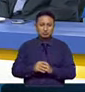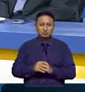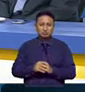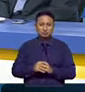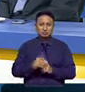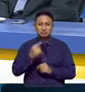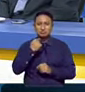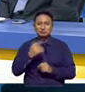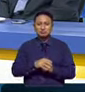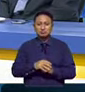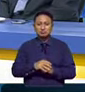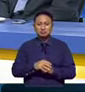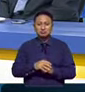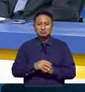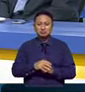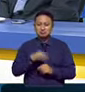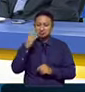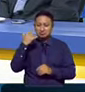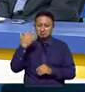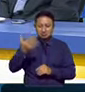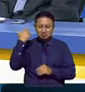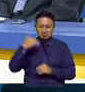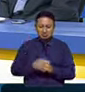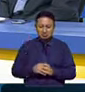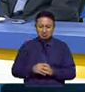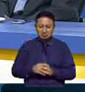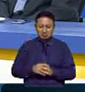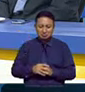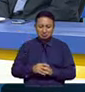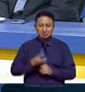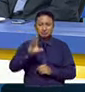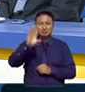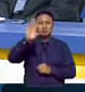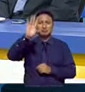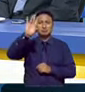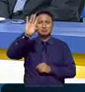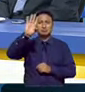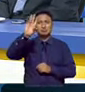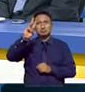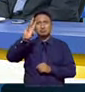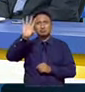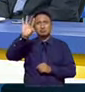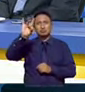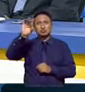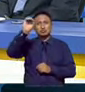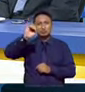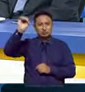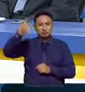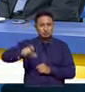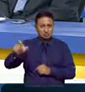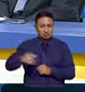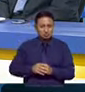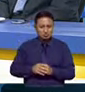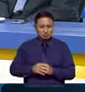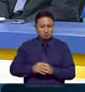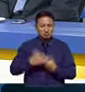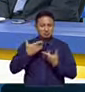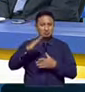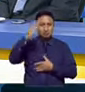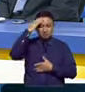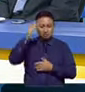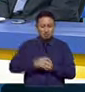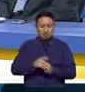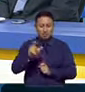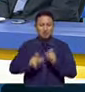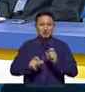decía que hasta hace un par de días, hasta el 68% de la gente no sabía bien, por ejemplo, los integrantes de las